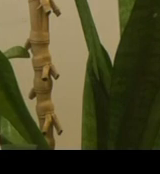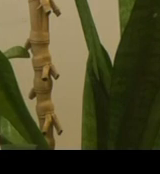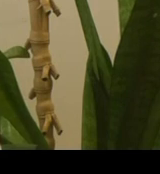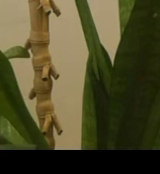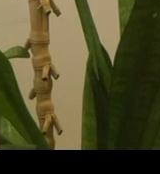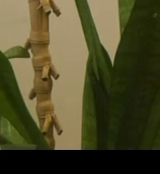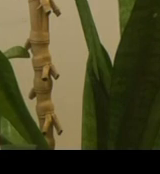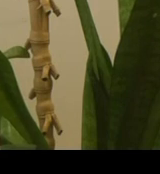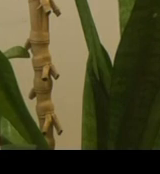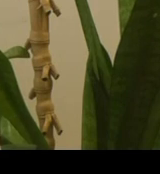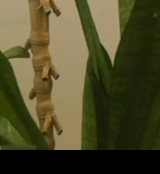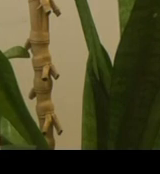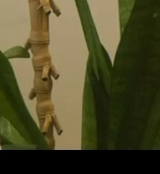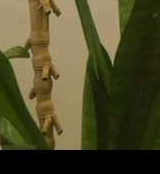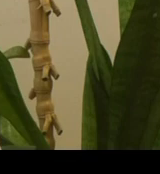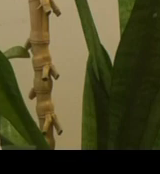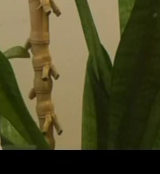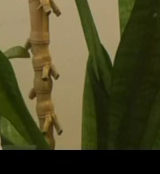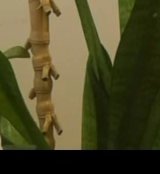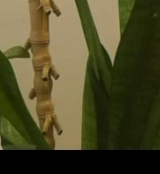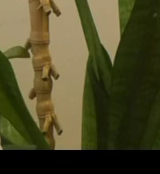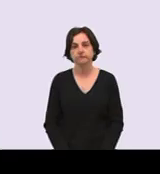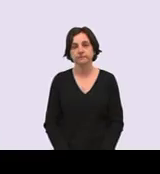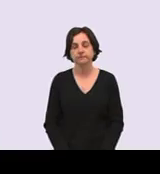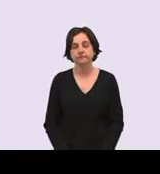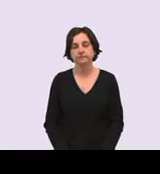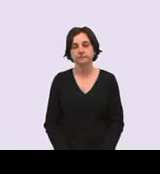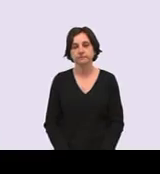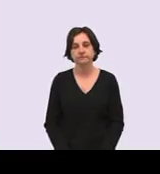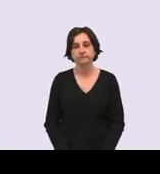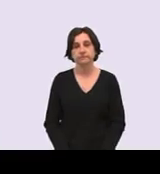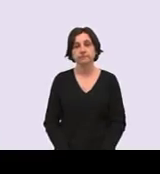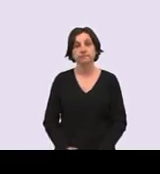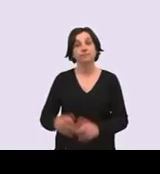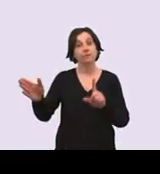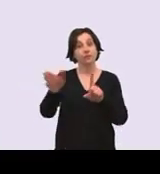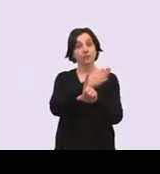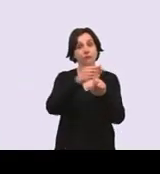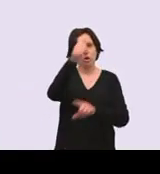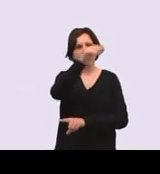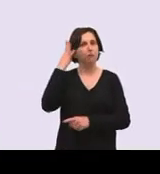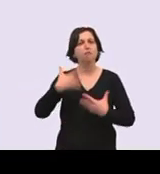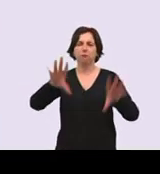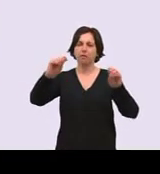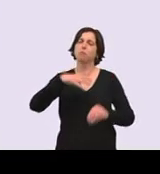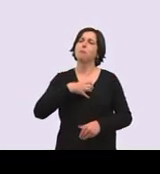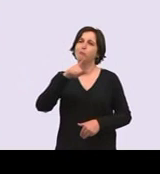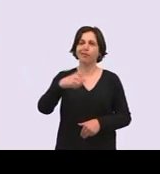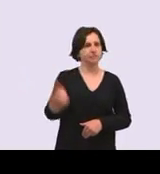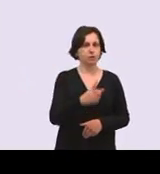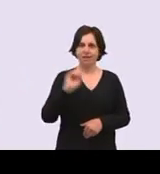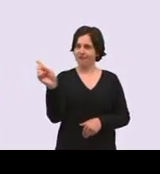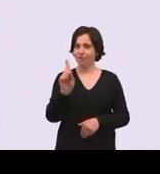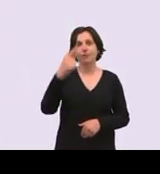que confiar en el sistema, que confíen en el sistema. De la violencia de género se puede salir. No estás